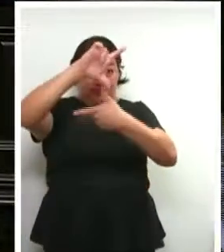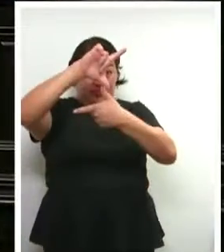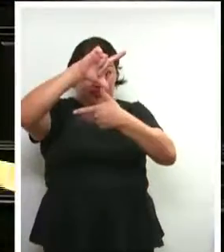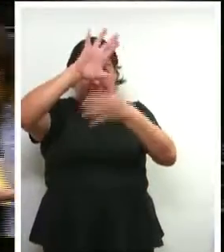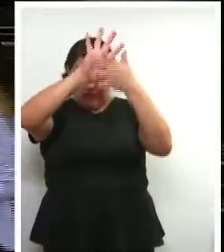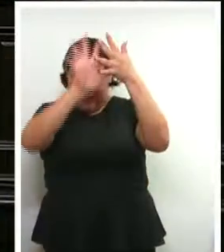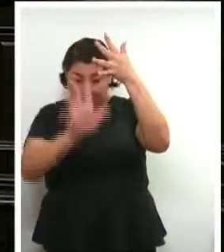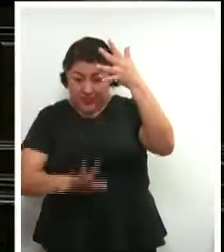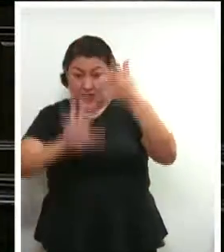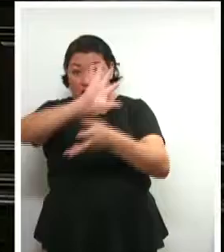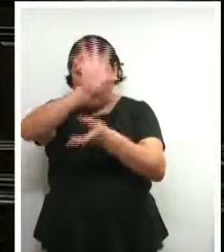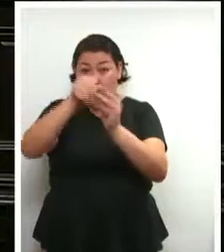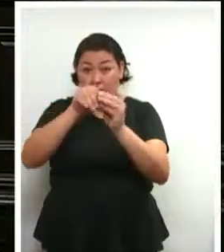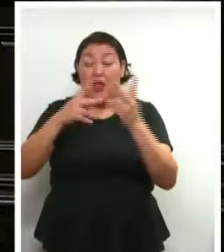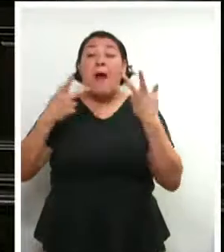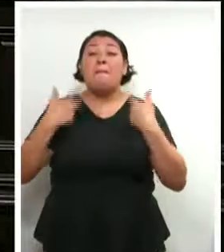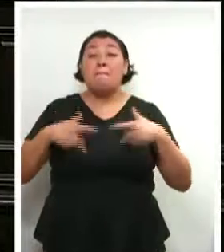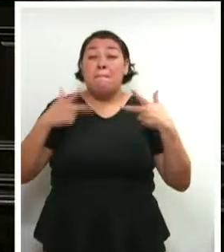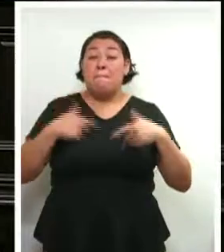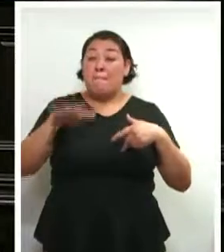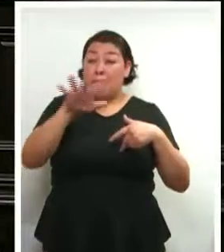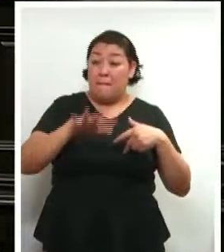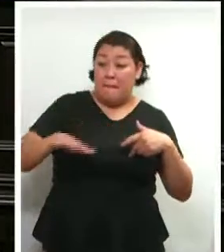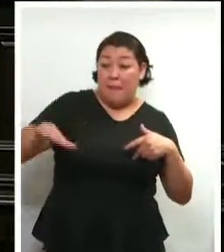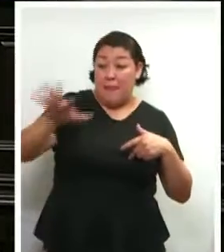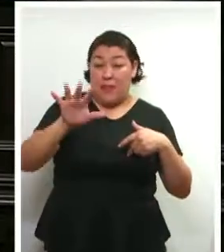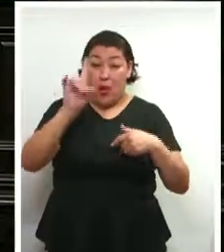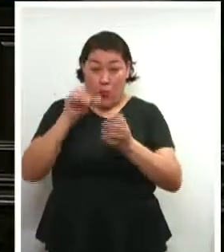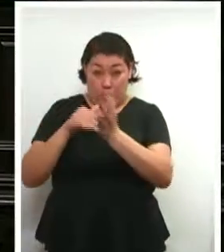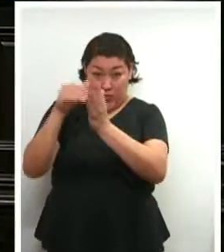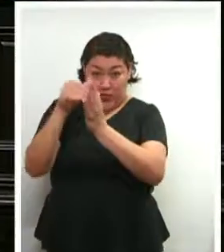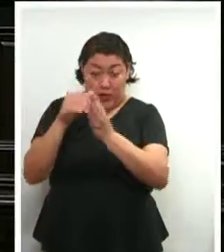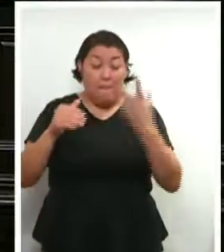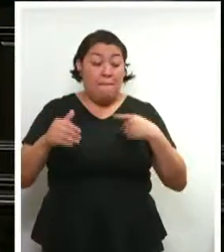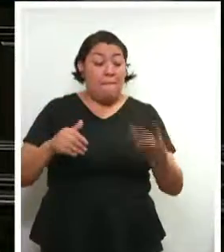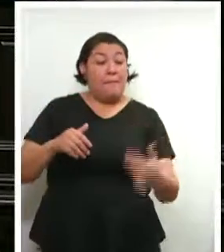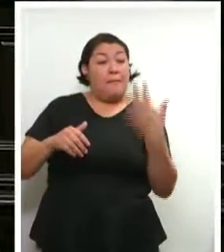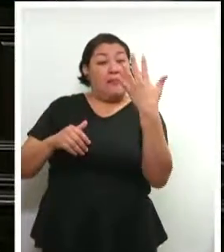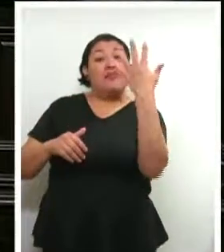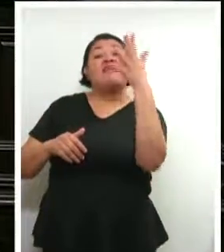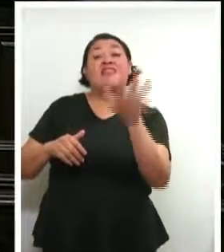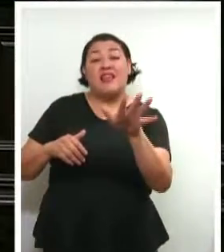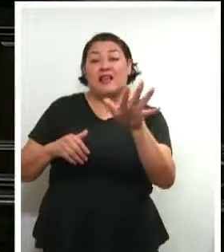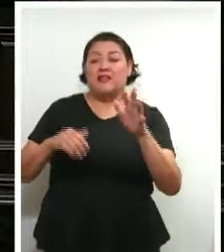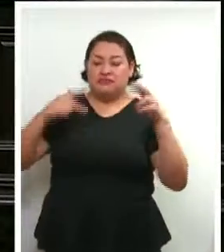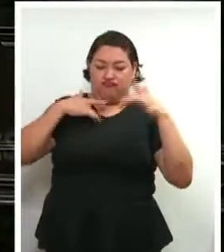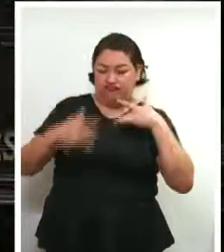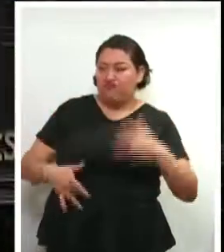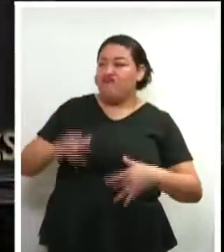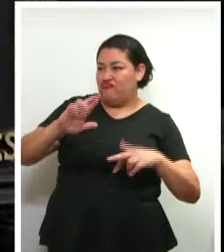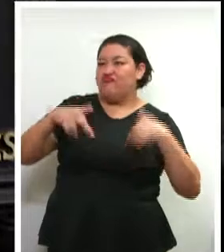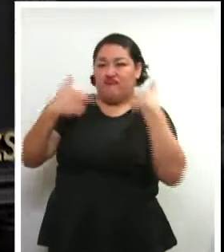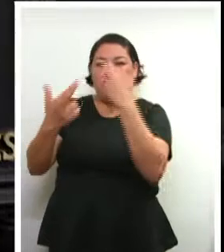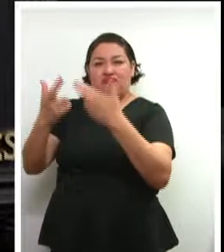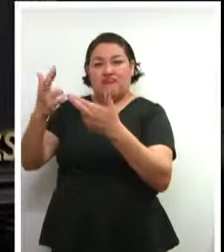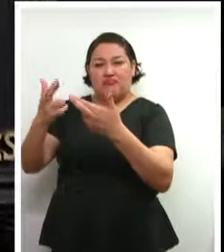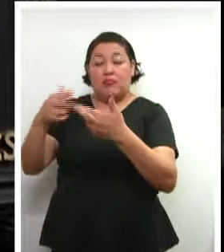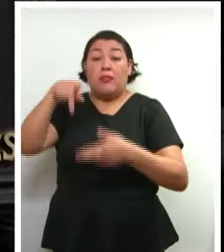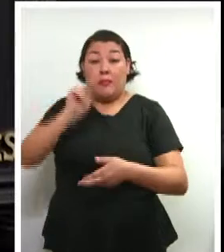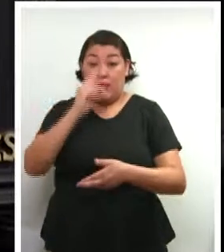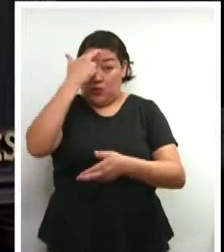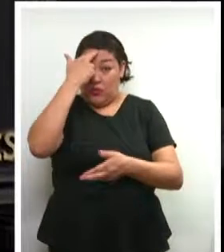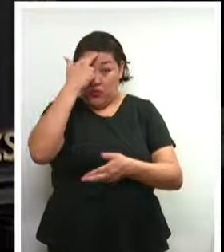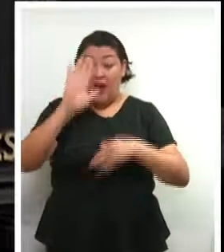número general de 10 donantes para este efecto. El sistema de consentimiento